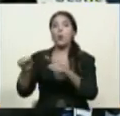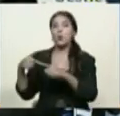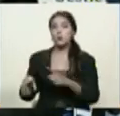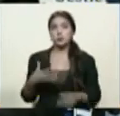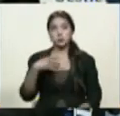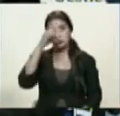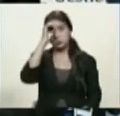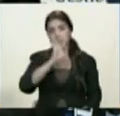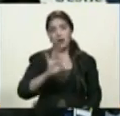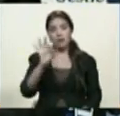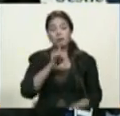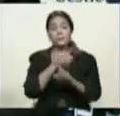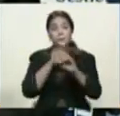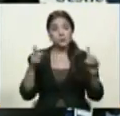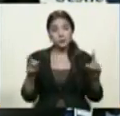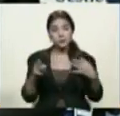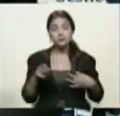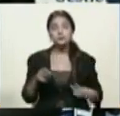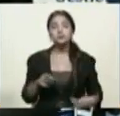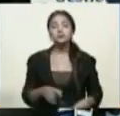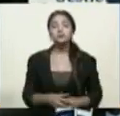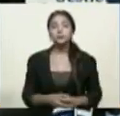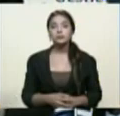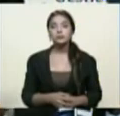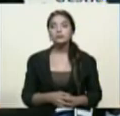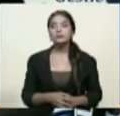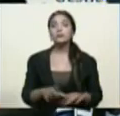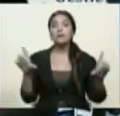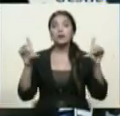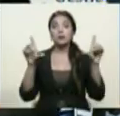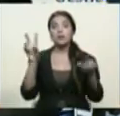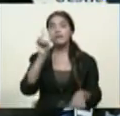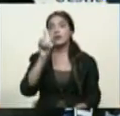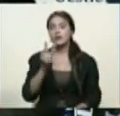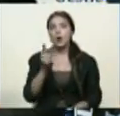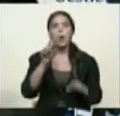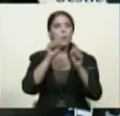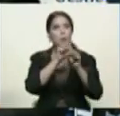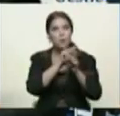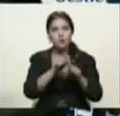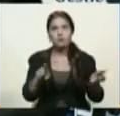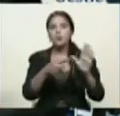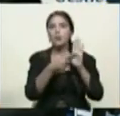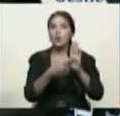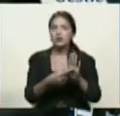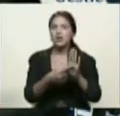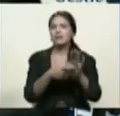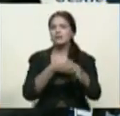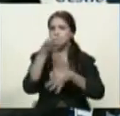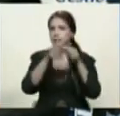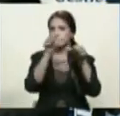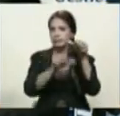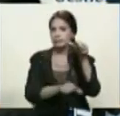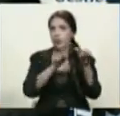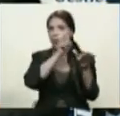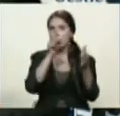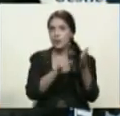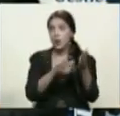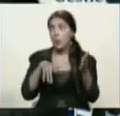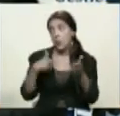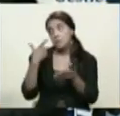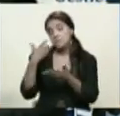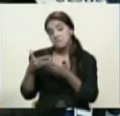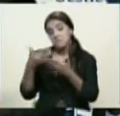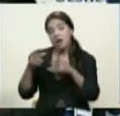eso a pesar de que medios venezolanos publicaron detalles al respecto se pudiera evidenciar del